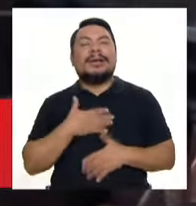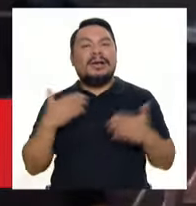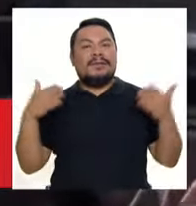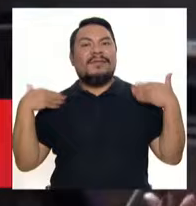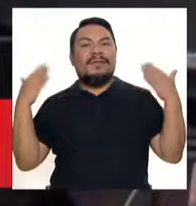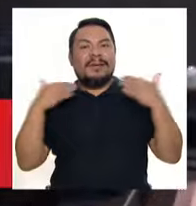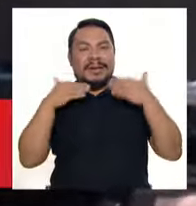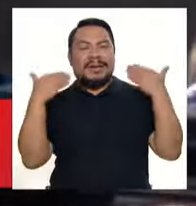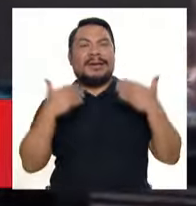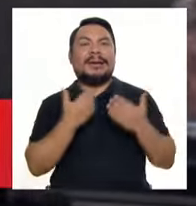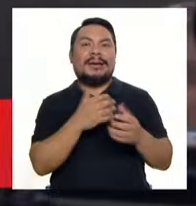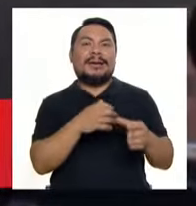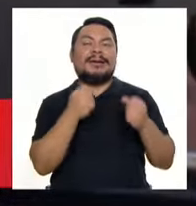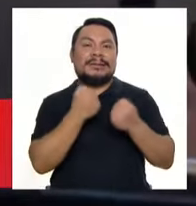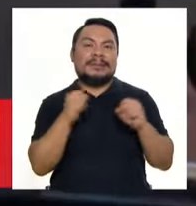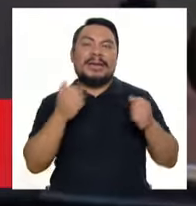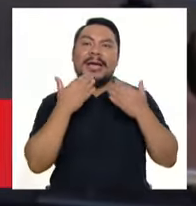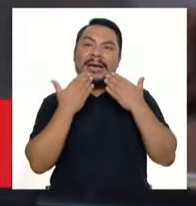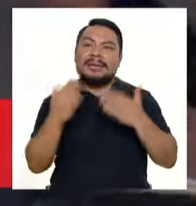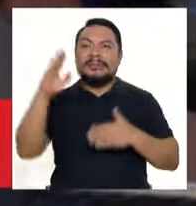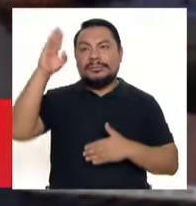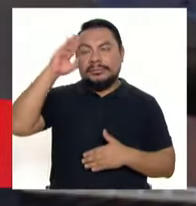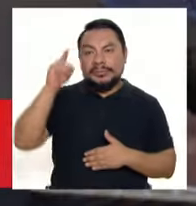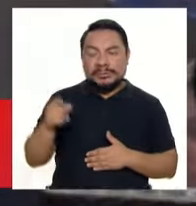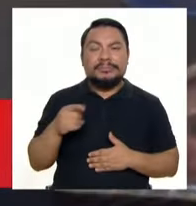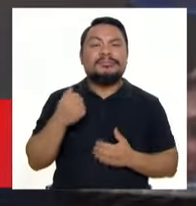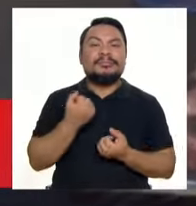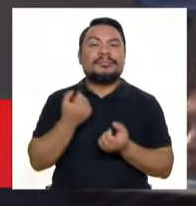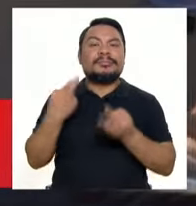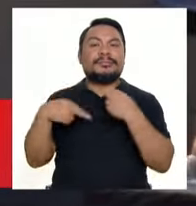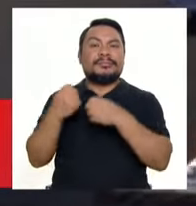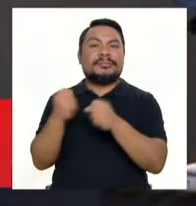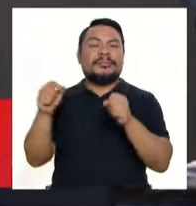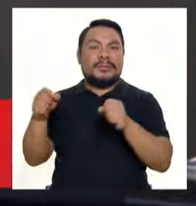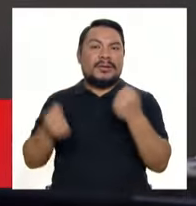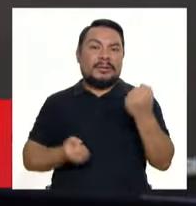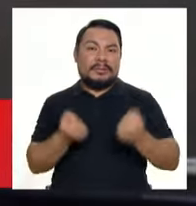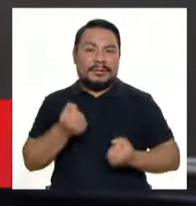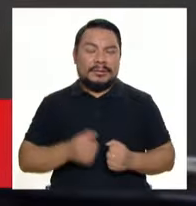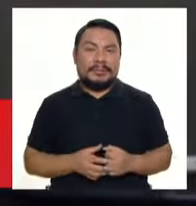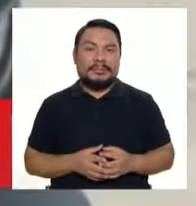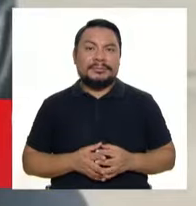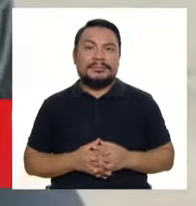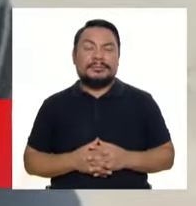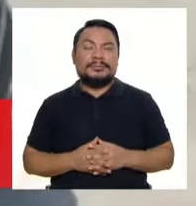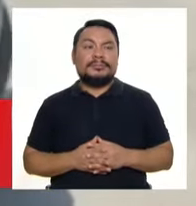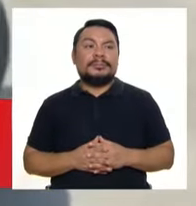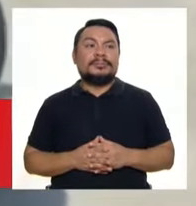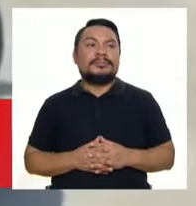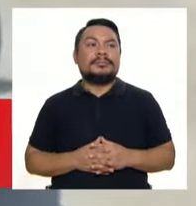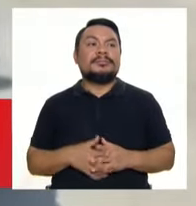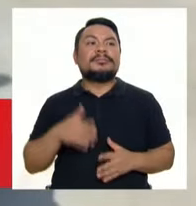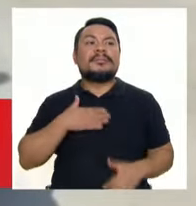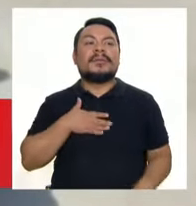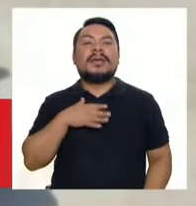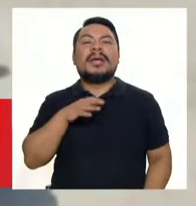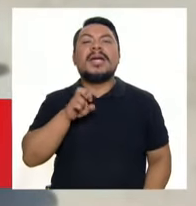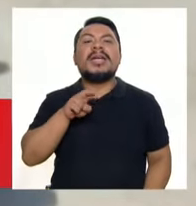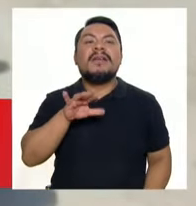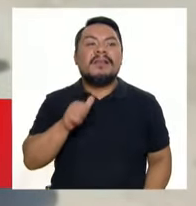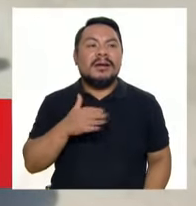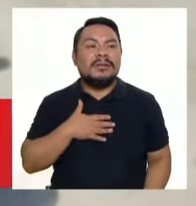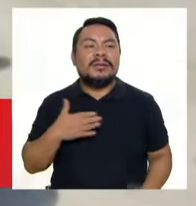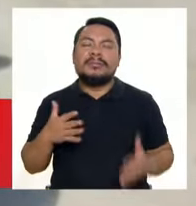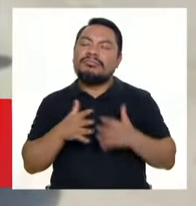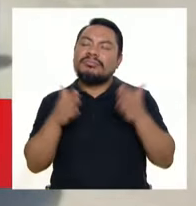y sobre todo agradeció a la Policía Nacional por recuperar su vehículo. Soy Eva Ayllón y